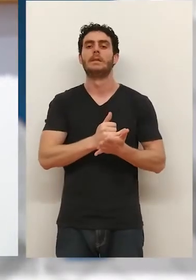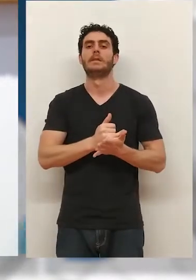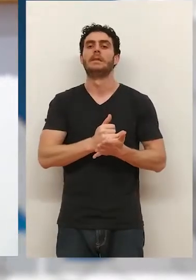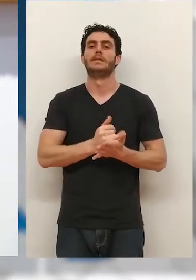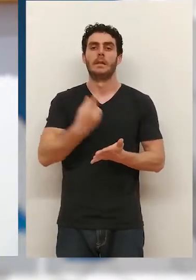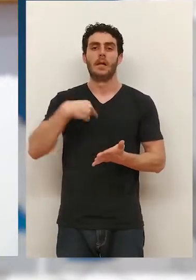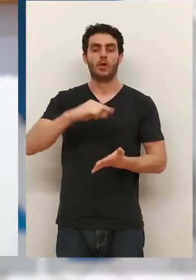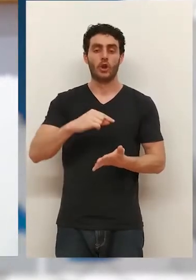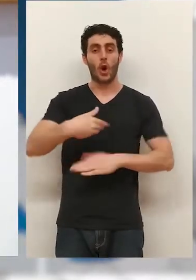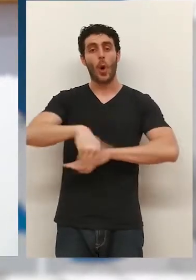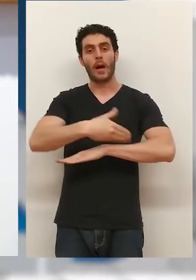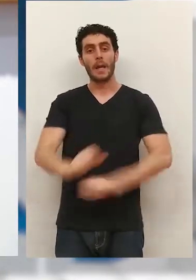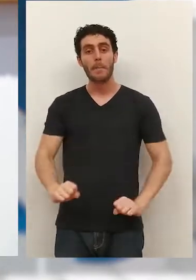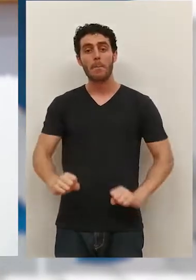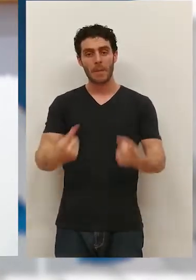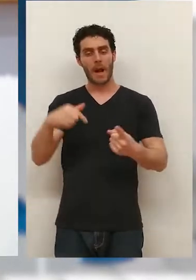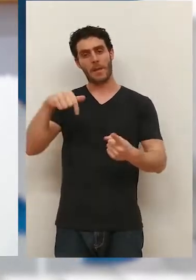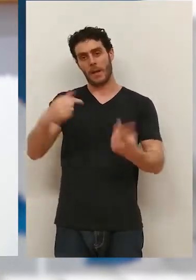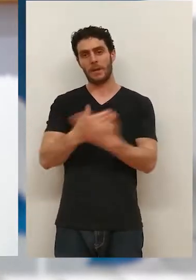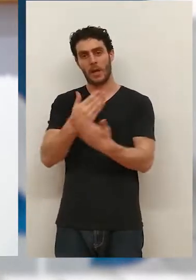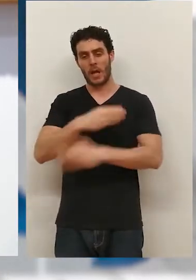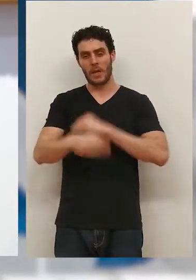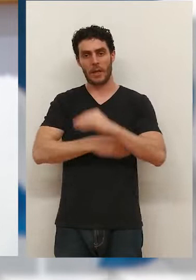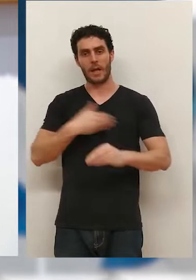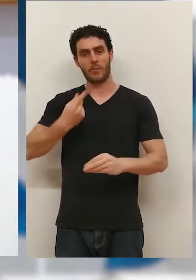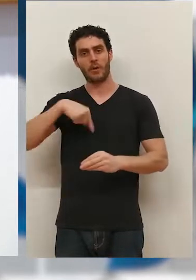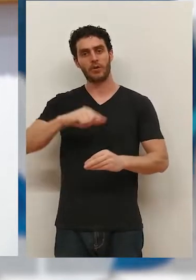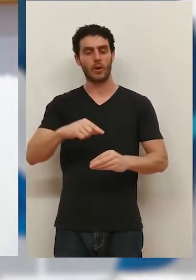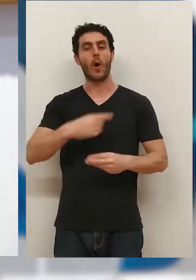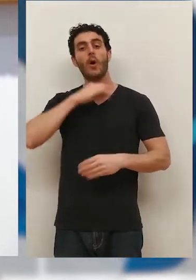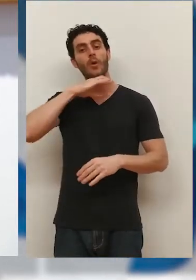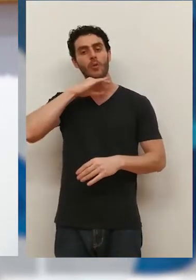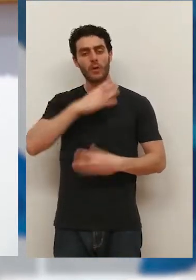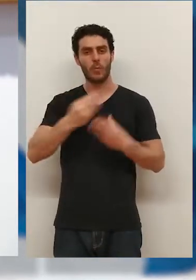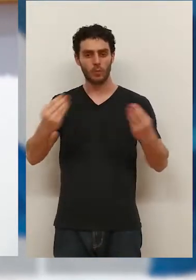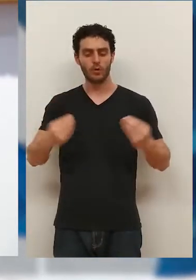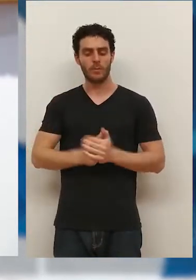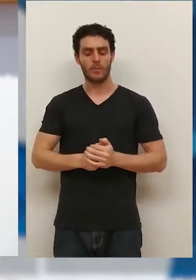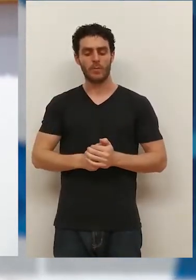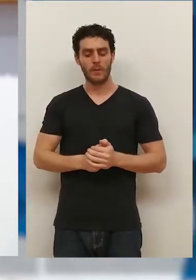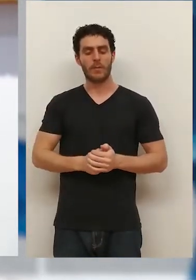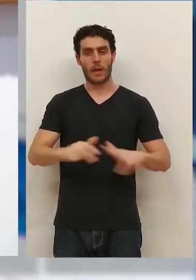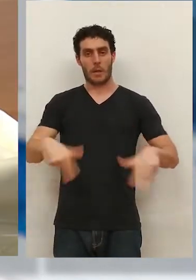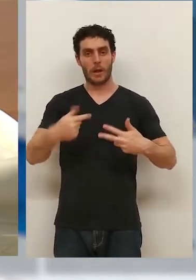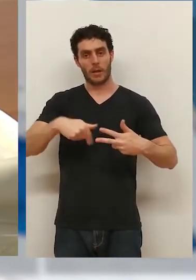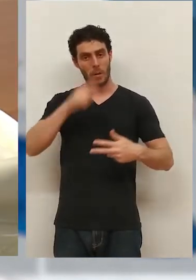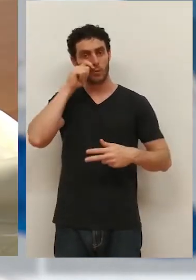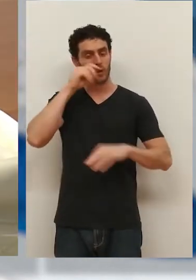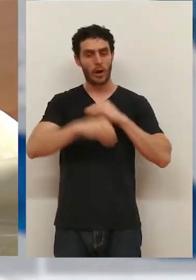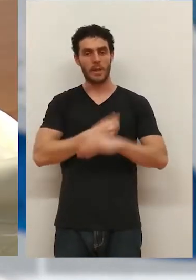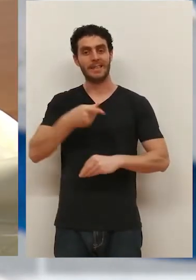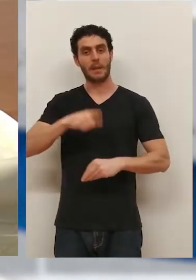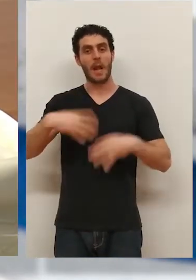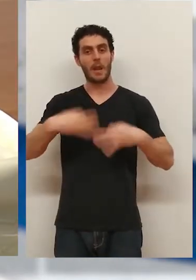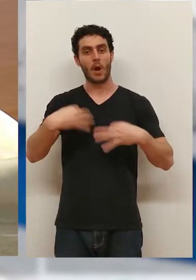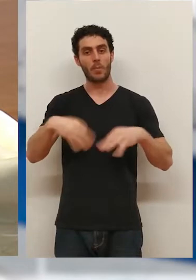y que lo queremos sacar a la calle por primera vez este día, y estamos muy contentos de que nos dejen hacerlo aquí en el museo. Además, como